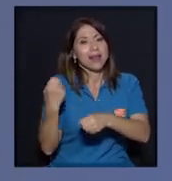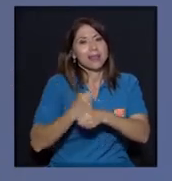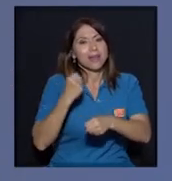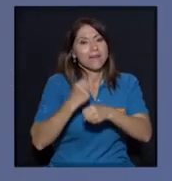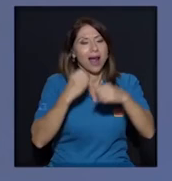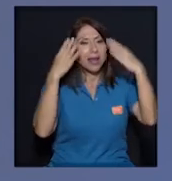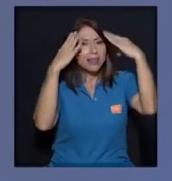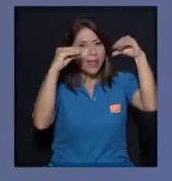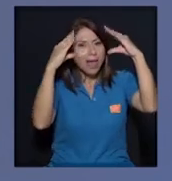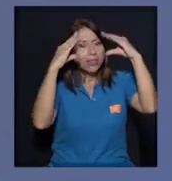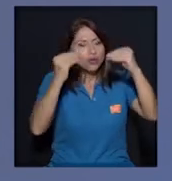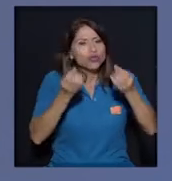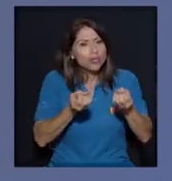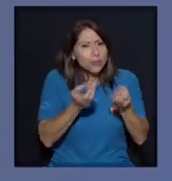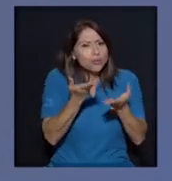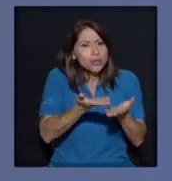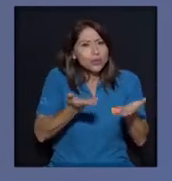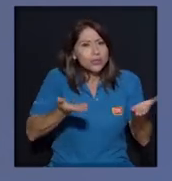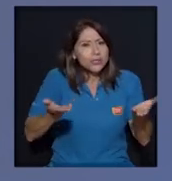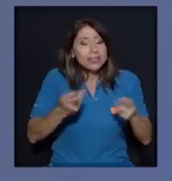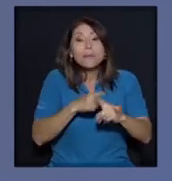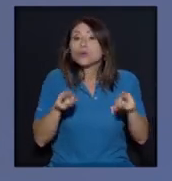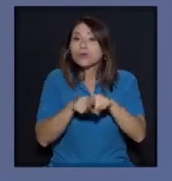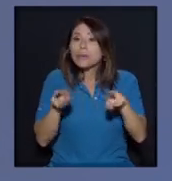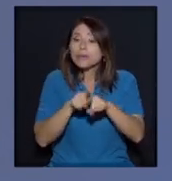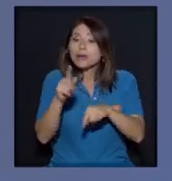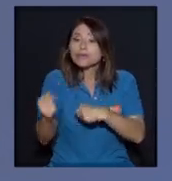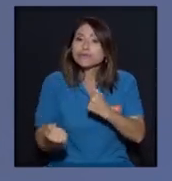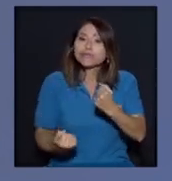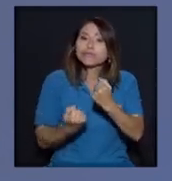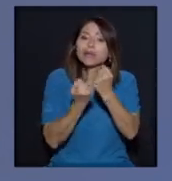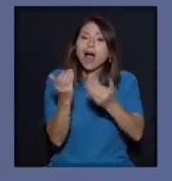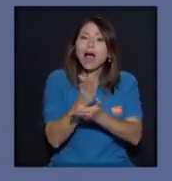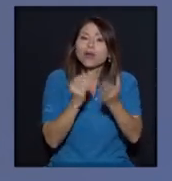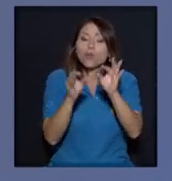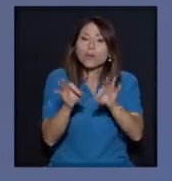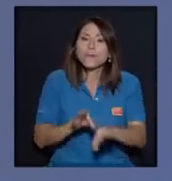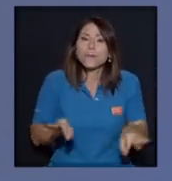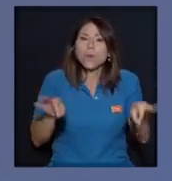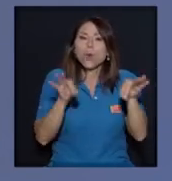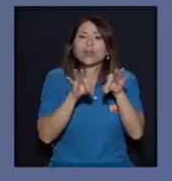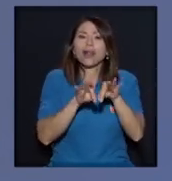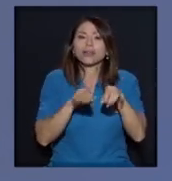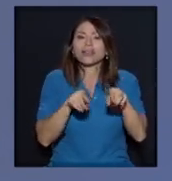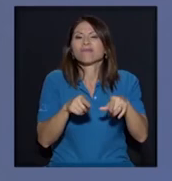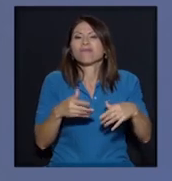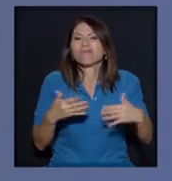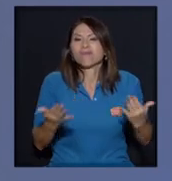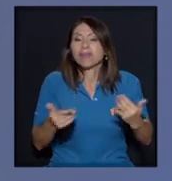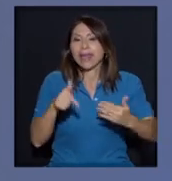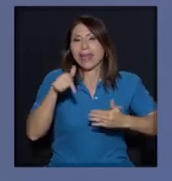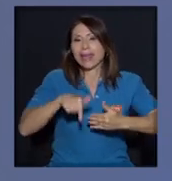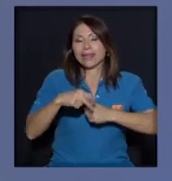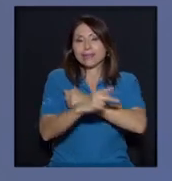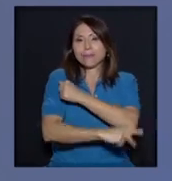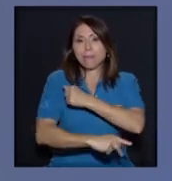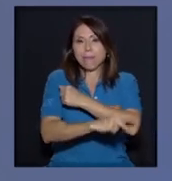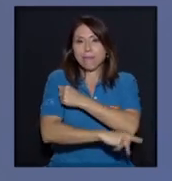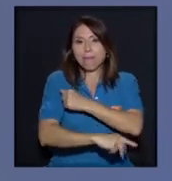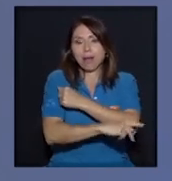datos, aporta una cosa muy importante, que es, en este país, los datos que